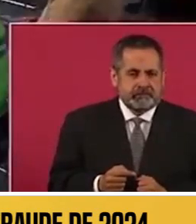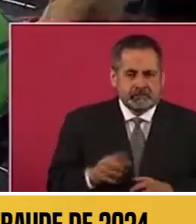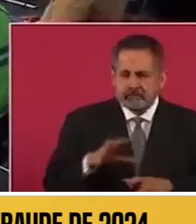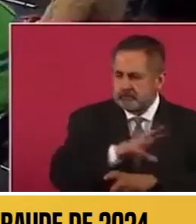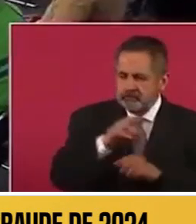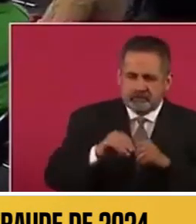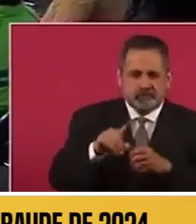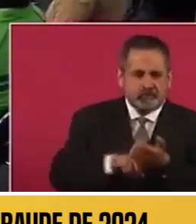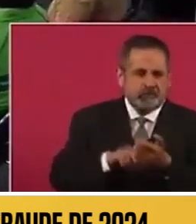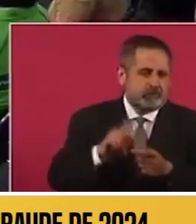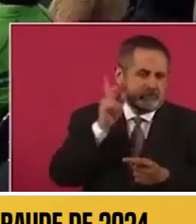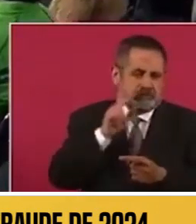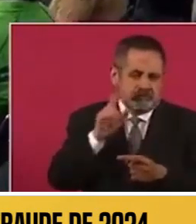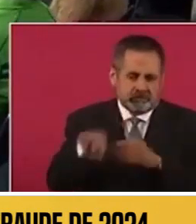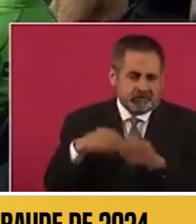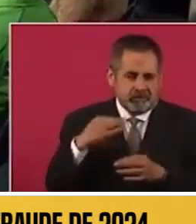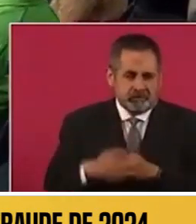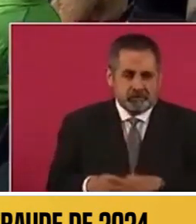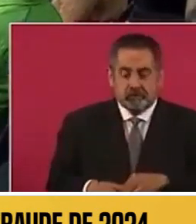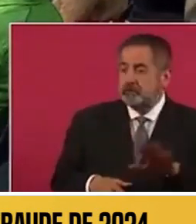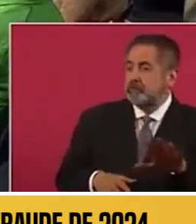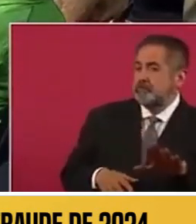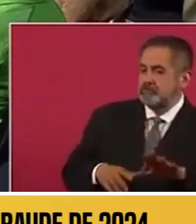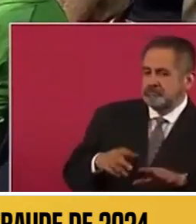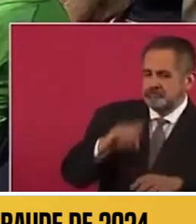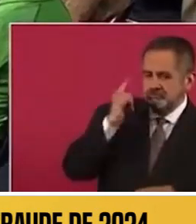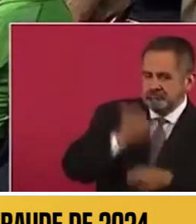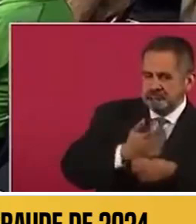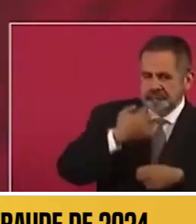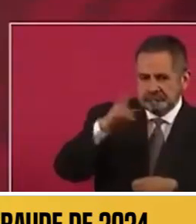elementos, todas las pruebas. ¿Se está cerca de la verdad? Sí.